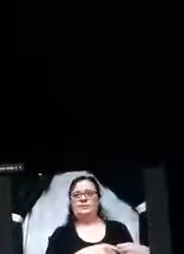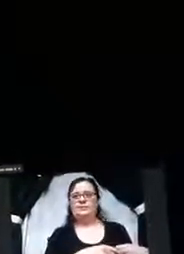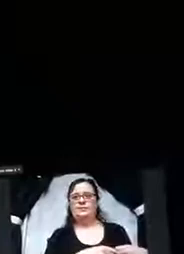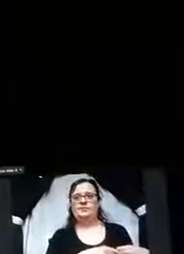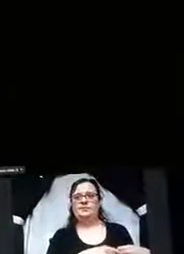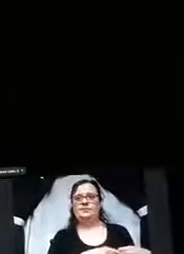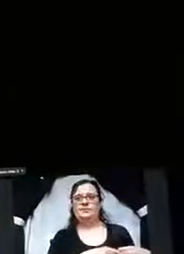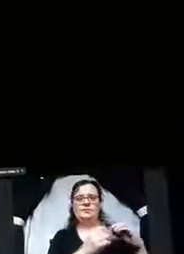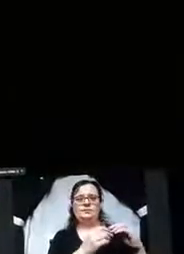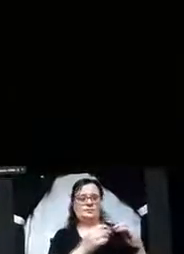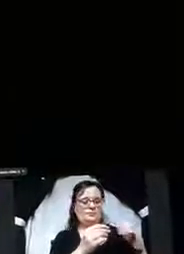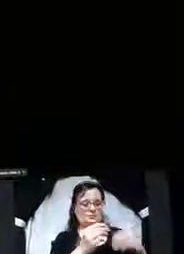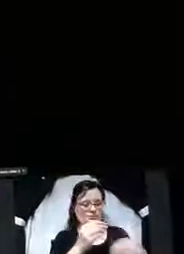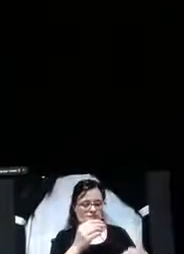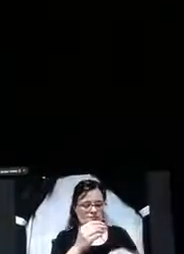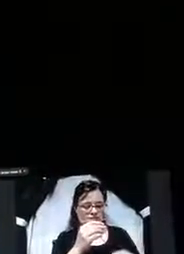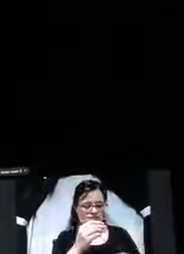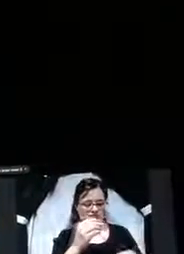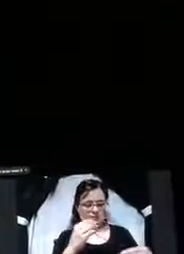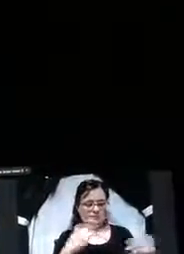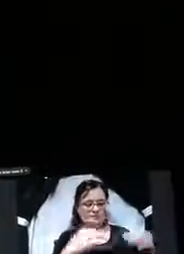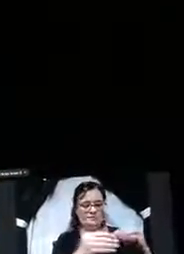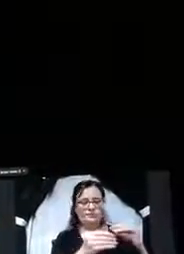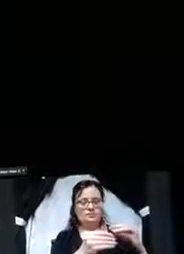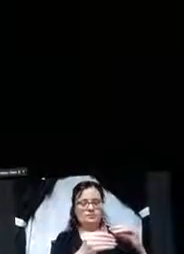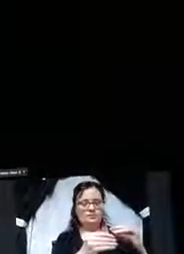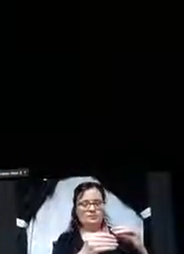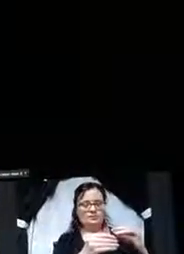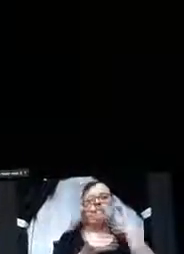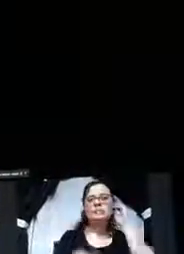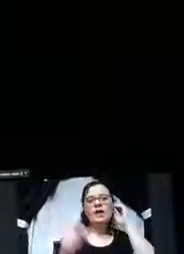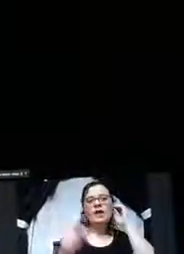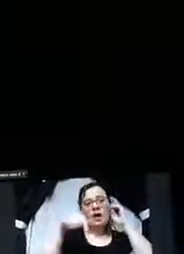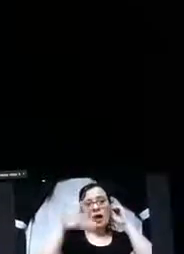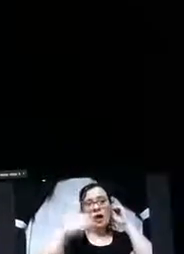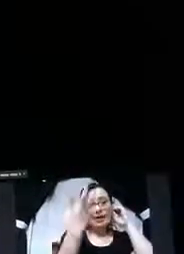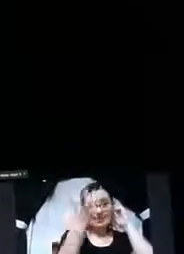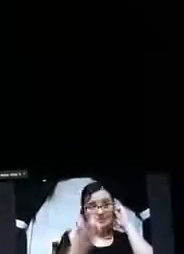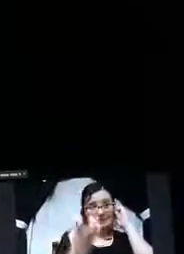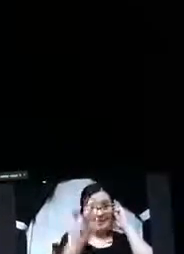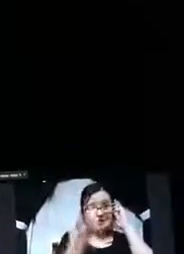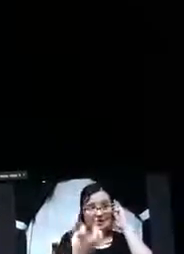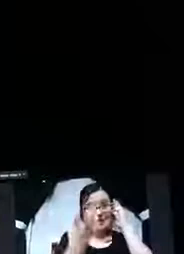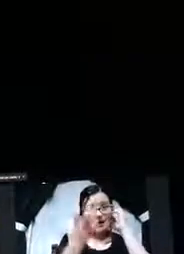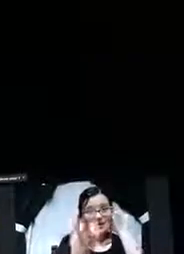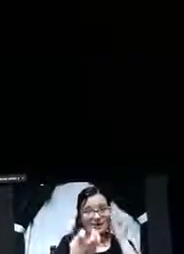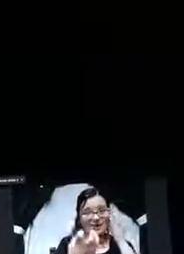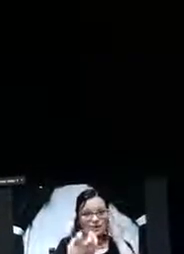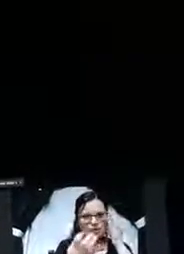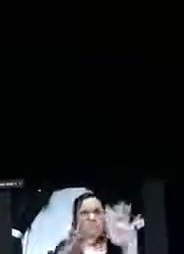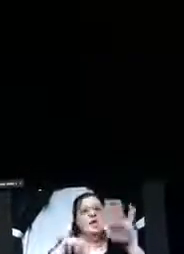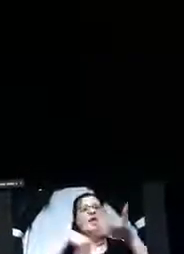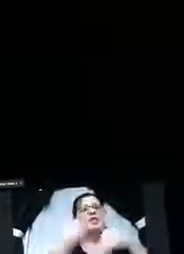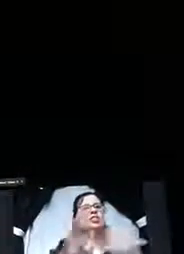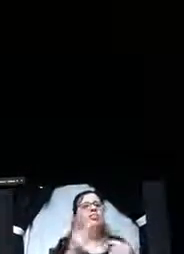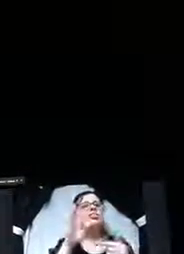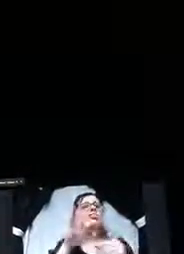No se preocupen que si en algún momento se estuvo entrecortando, lo que estamos haciendo es grabarlos, cosa de que puedan después acceder.